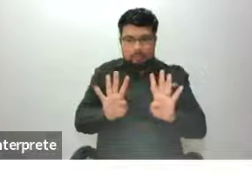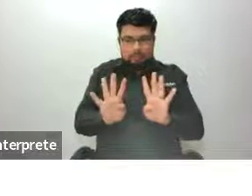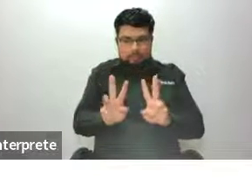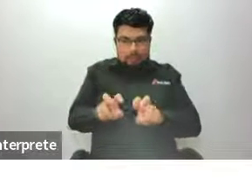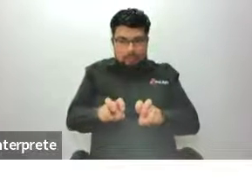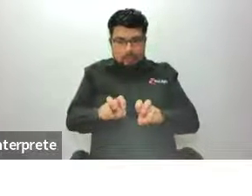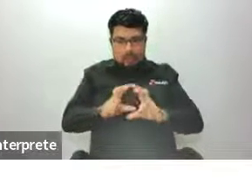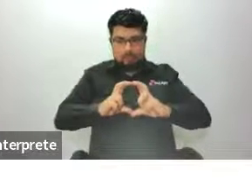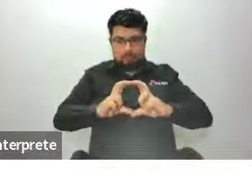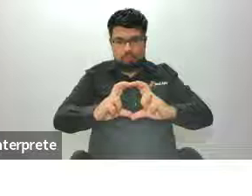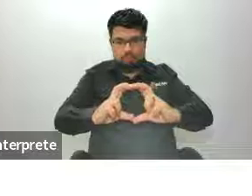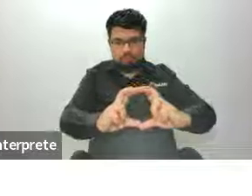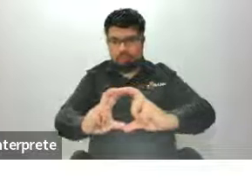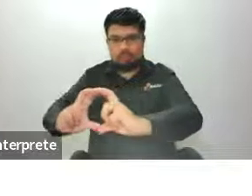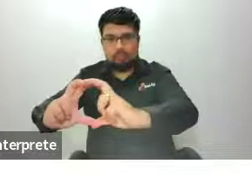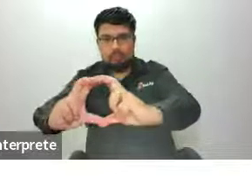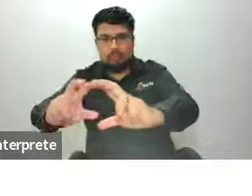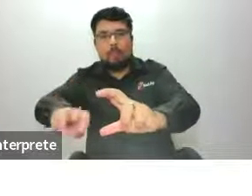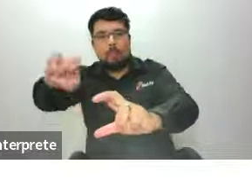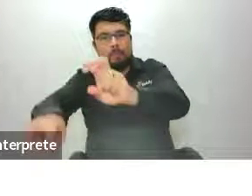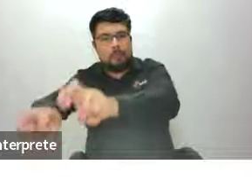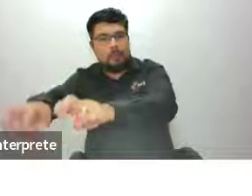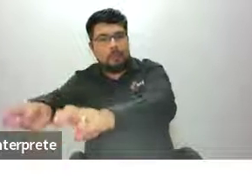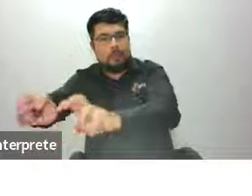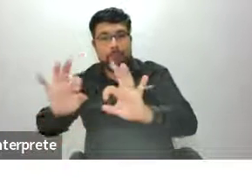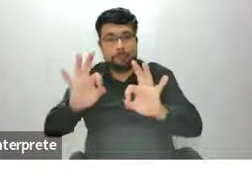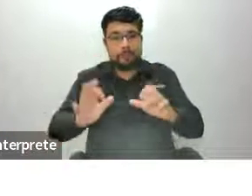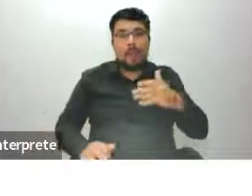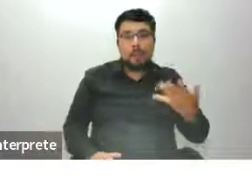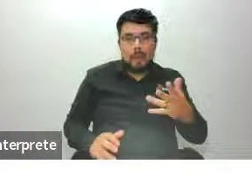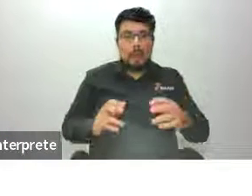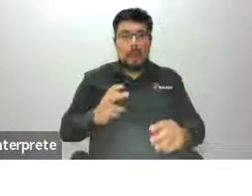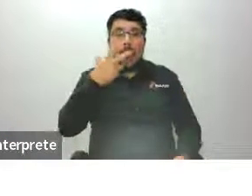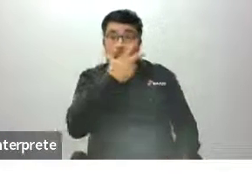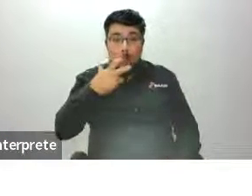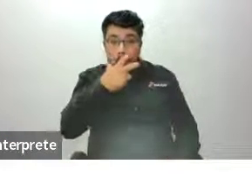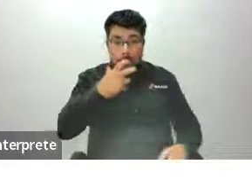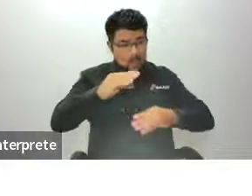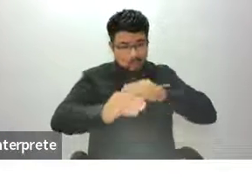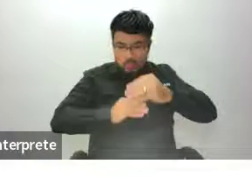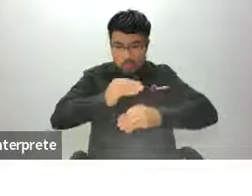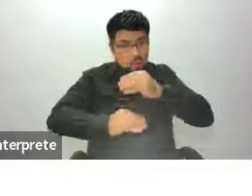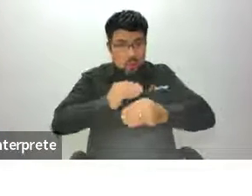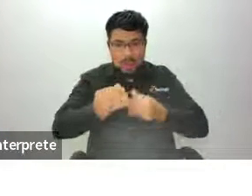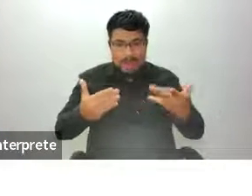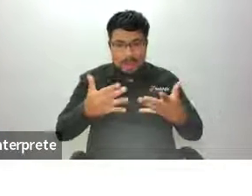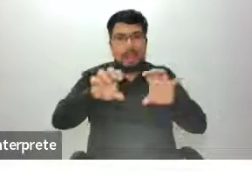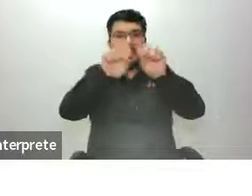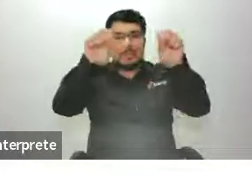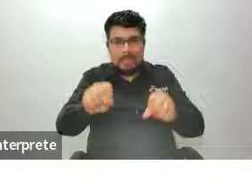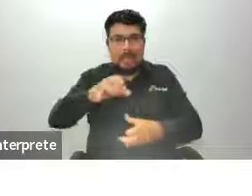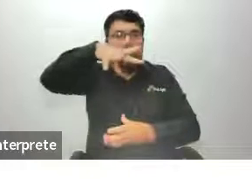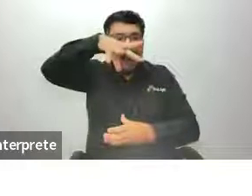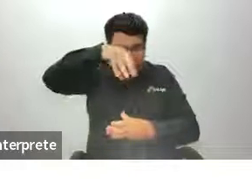funcione, necesitamos que este sistema organizado al interior, todos los recursos que están